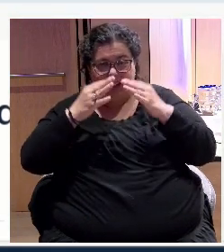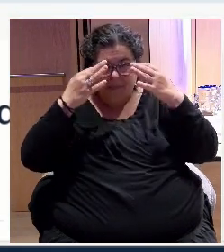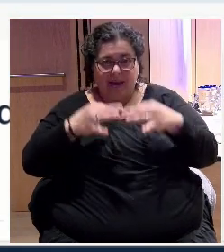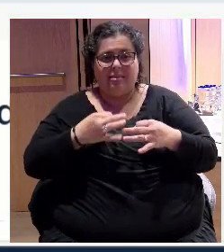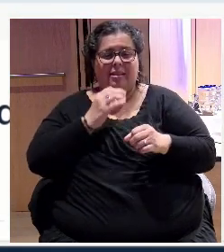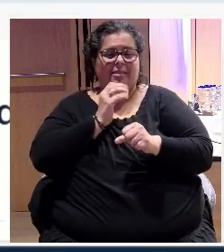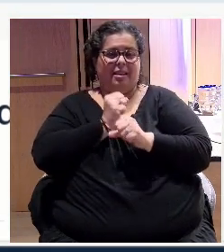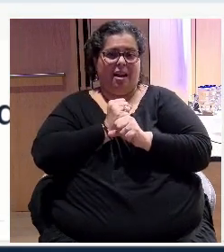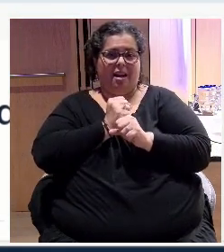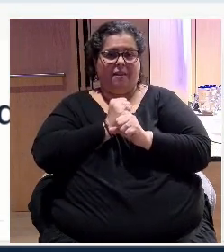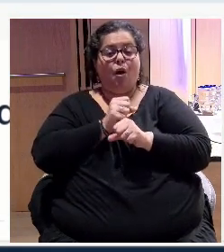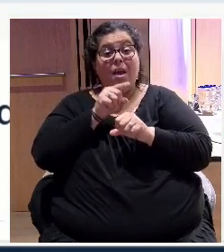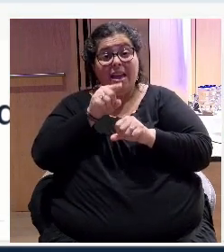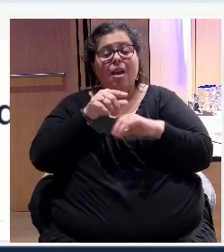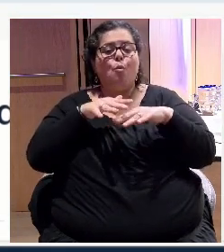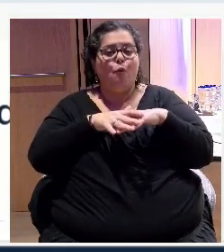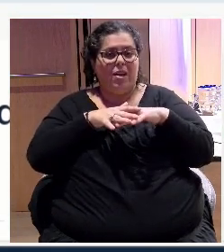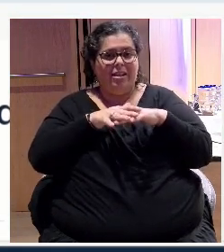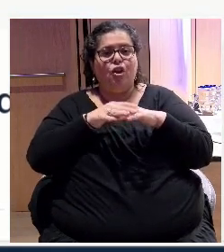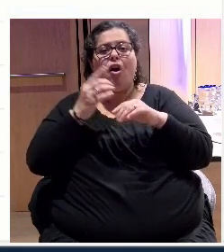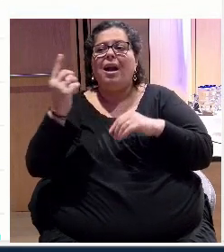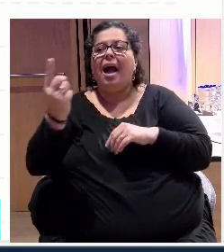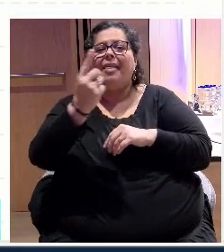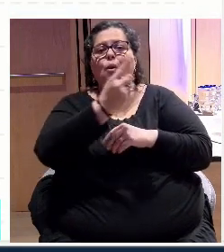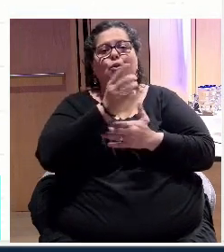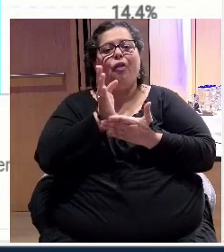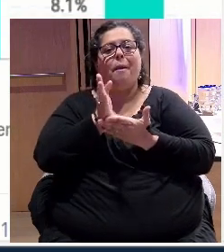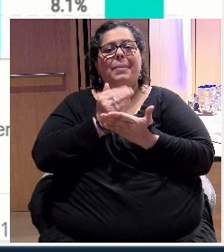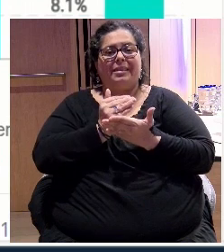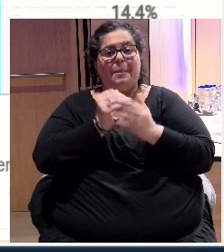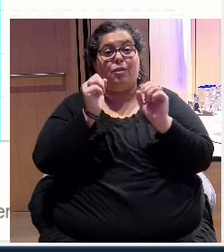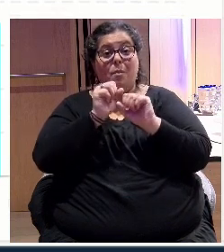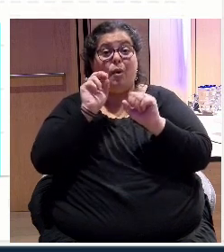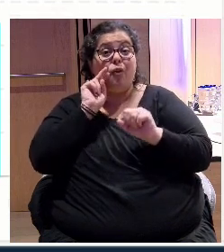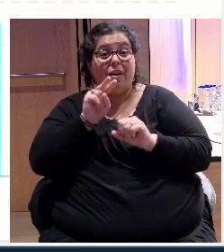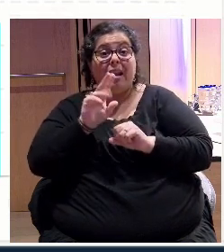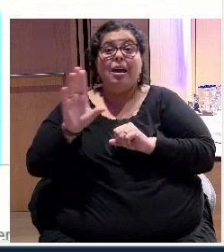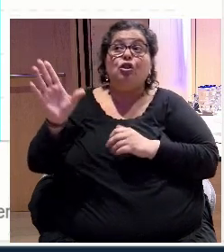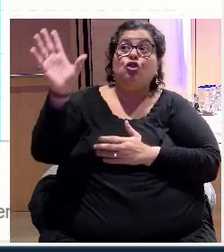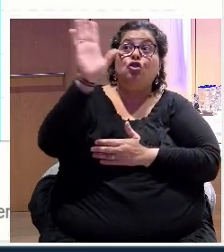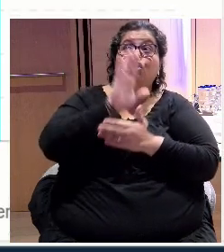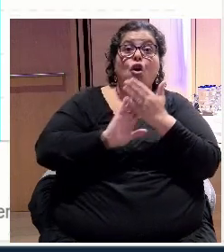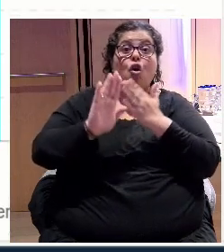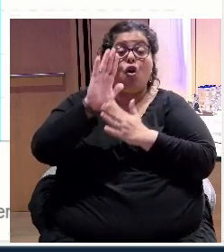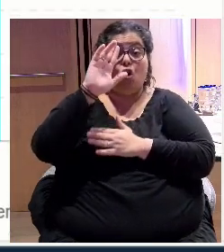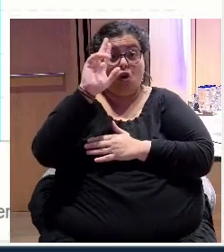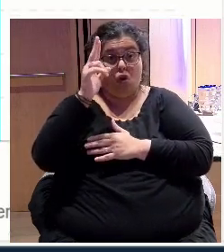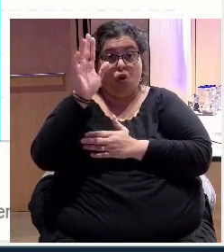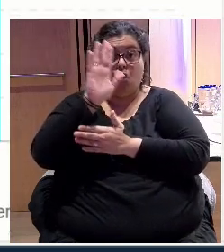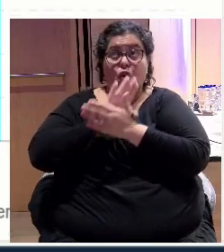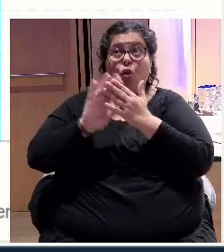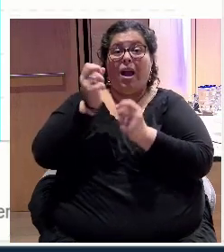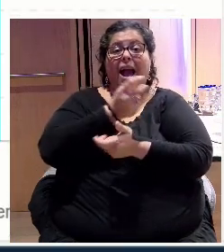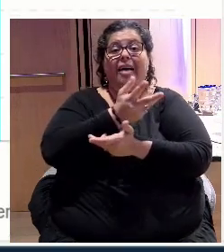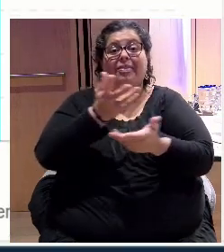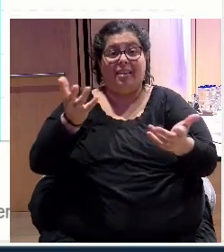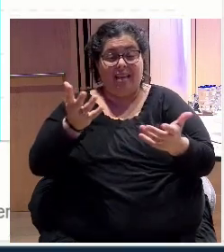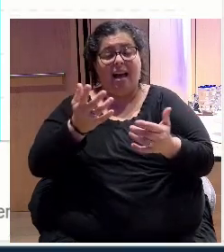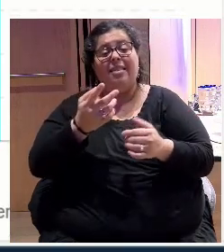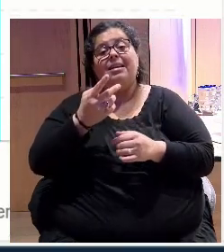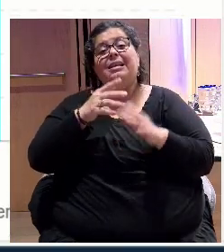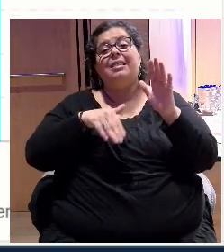filtro por departamento donde yo puedo ver todo el país, que es esto, cantidad de personas afro según sexo